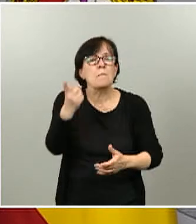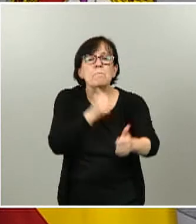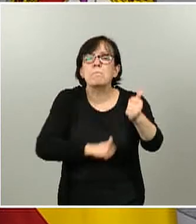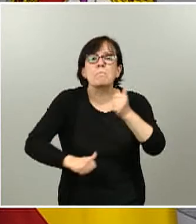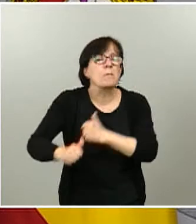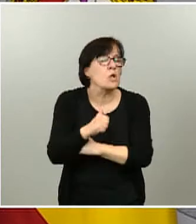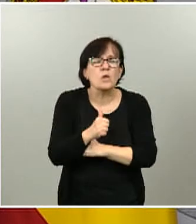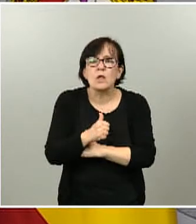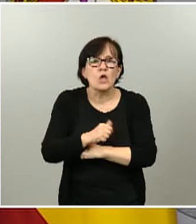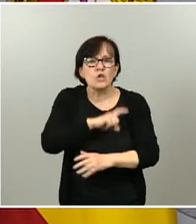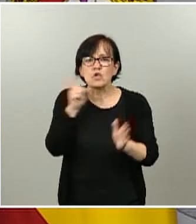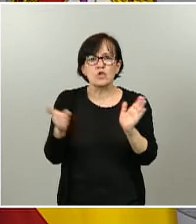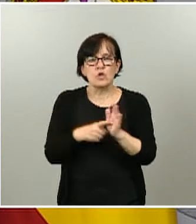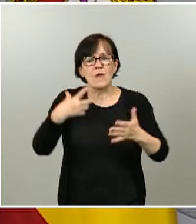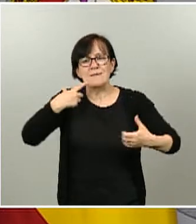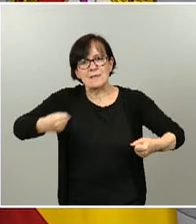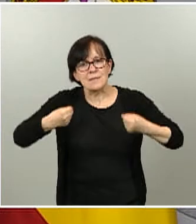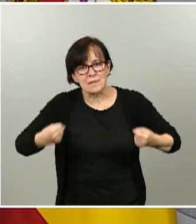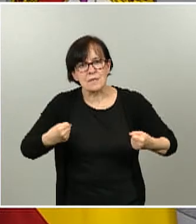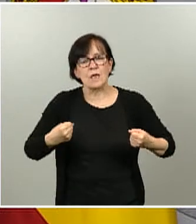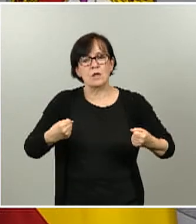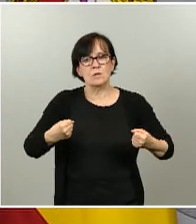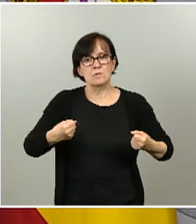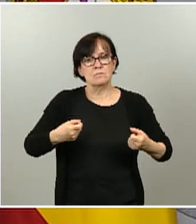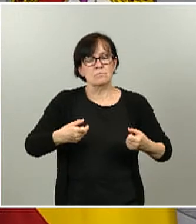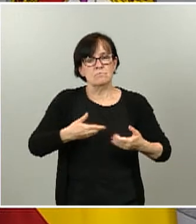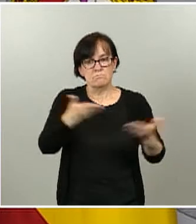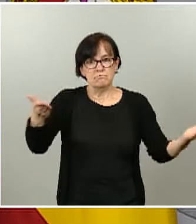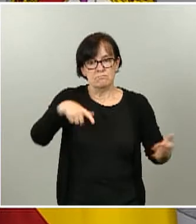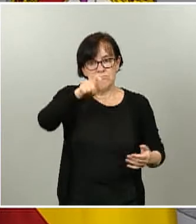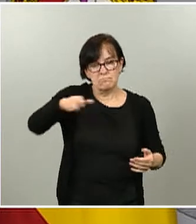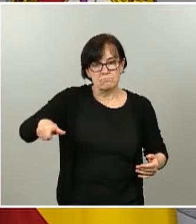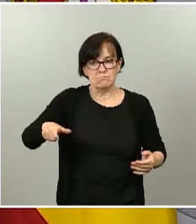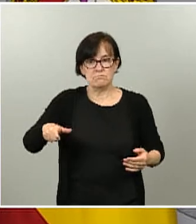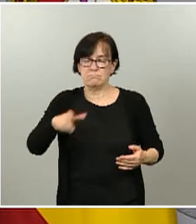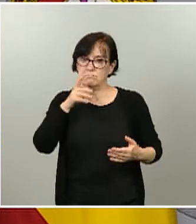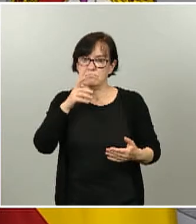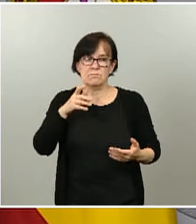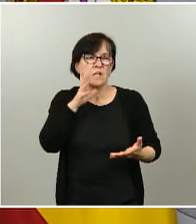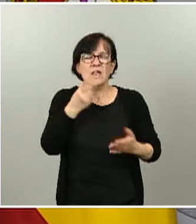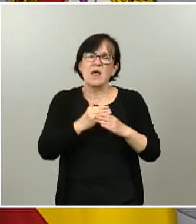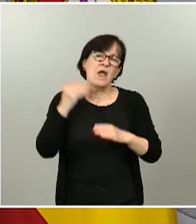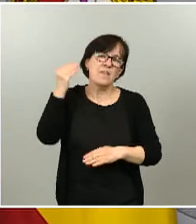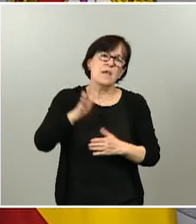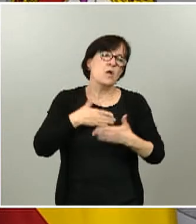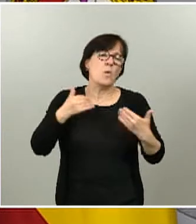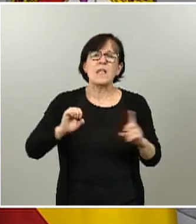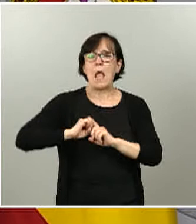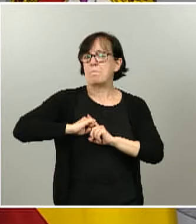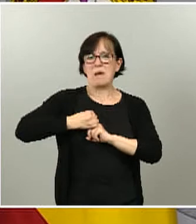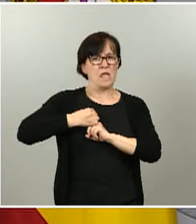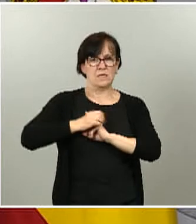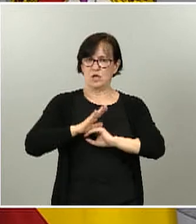absoluta es la salud del conjunto de los ciudadanos y esto está por encima de cualquier elemento de presión. En el resto